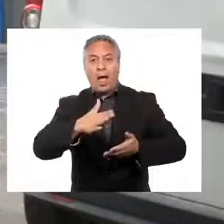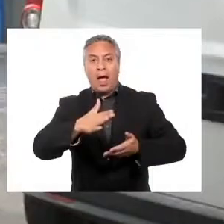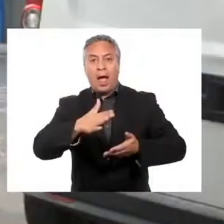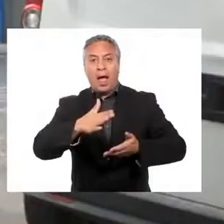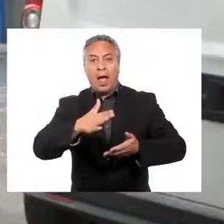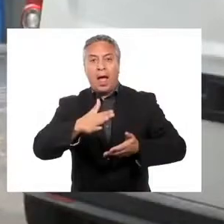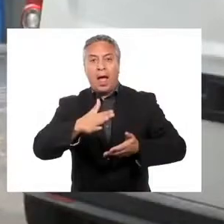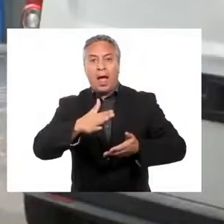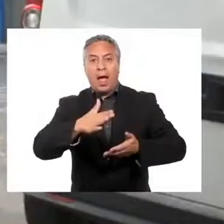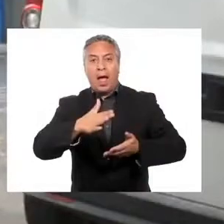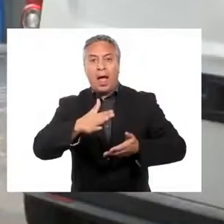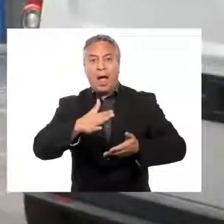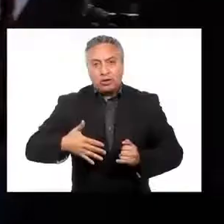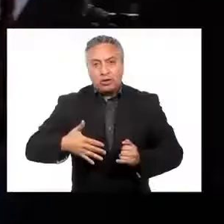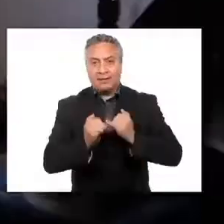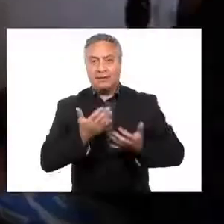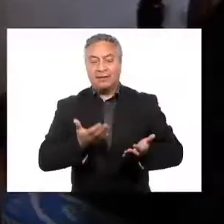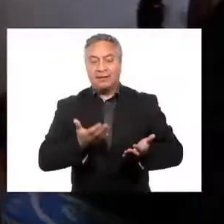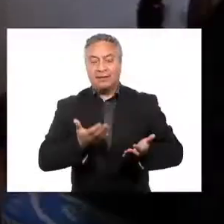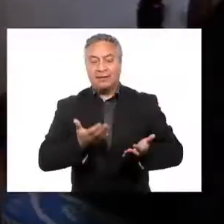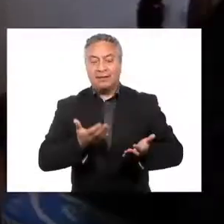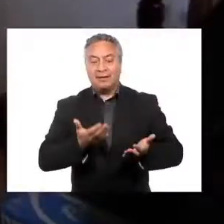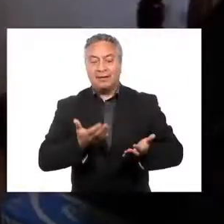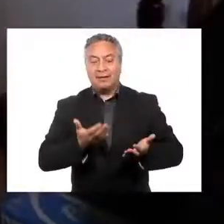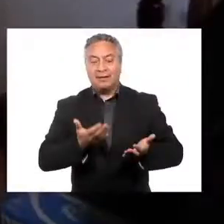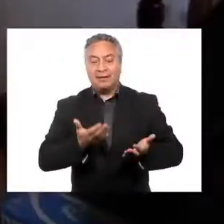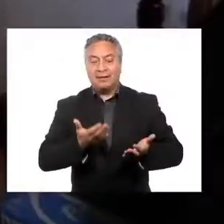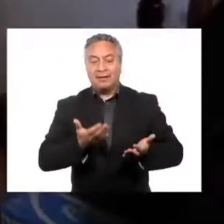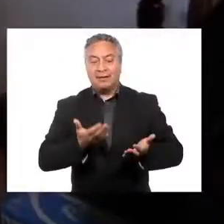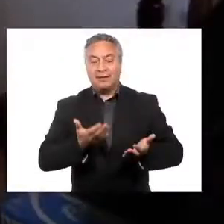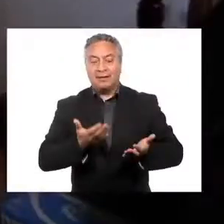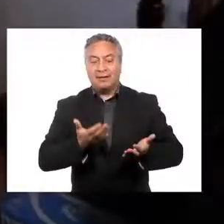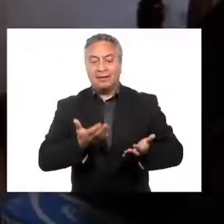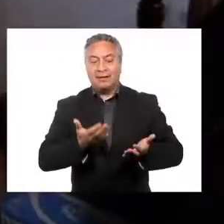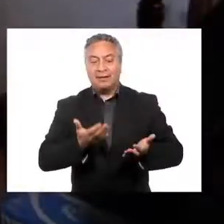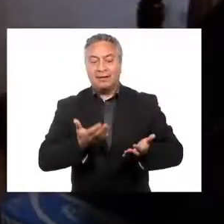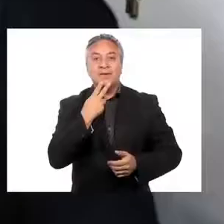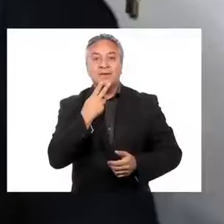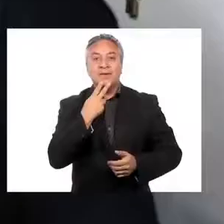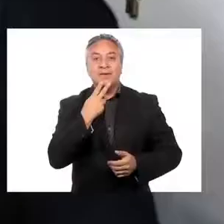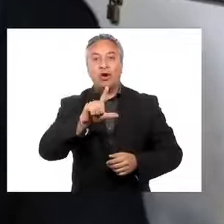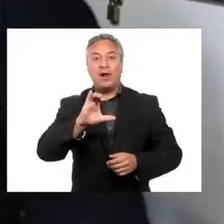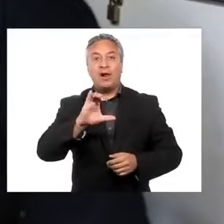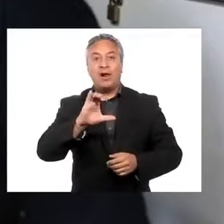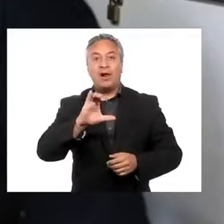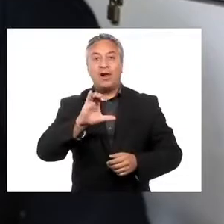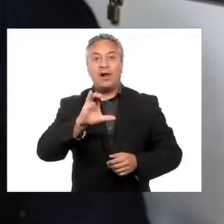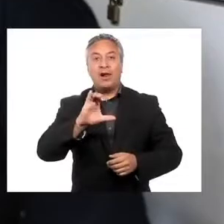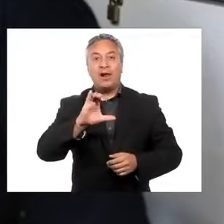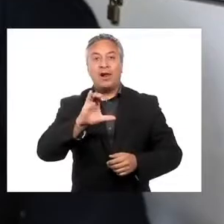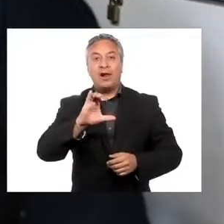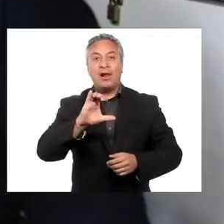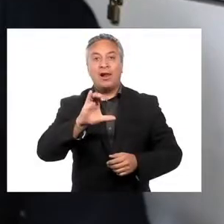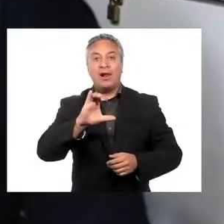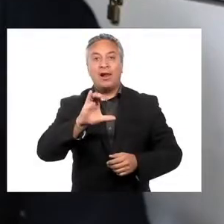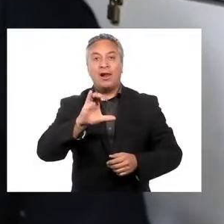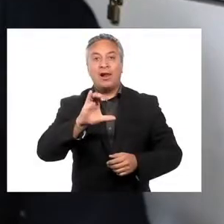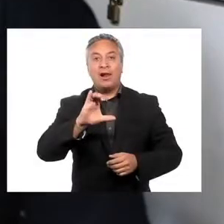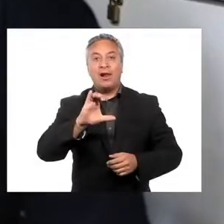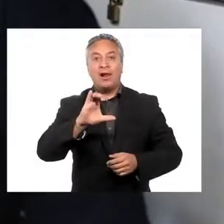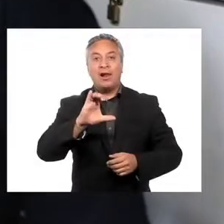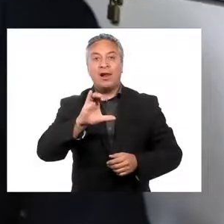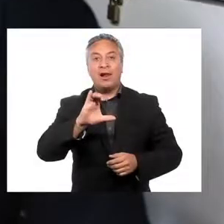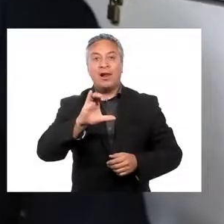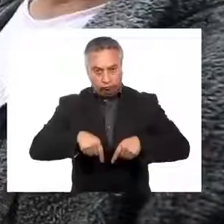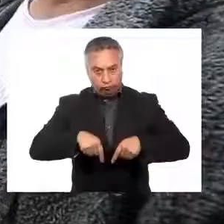que es muy necesario en este momento. Soy Geraldine Canales, vivo en Leoneras, Chiguayante. Nacida y criada aquí.